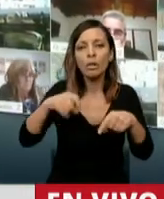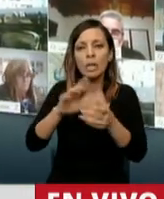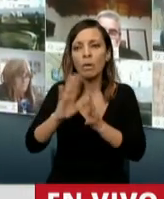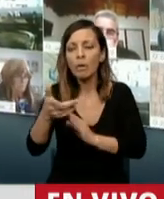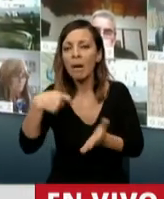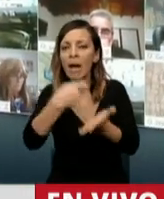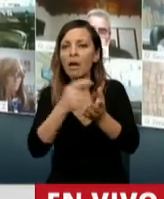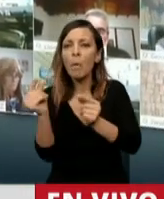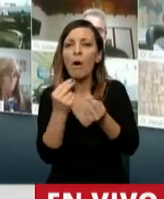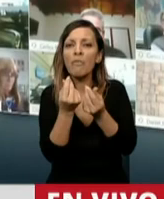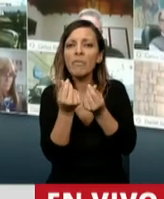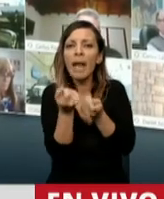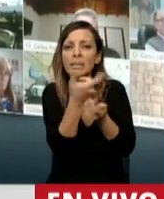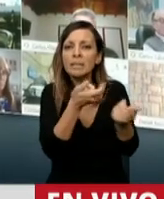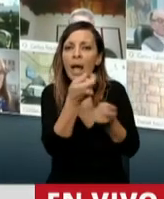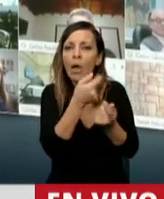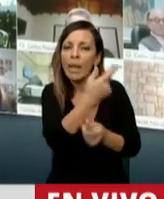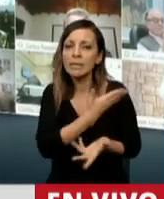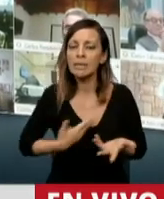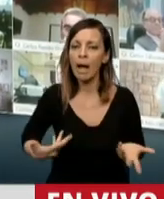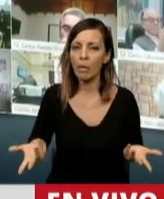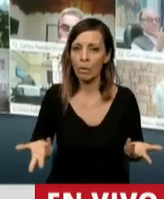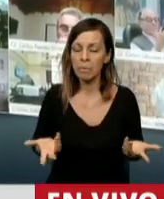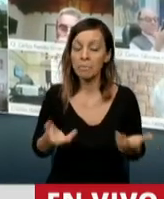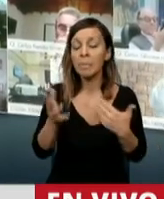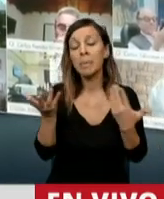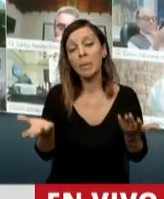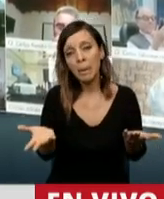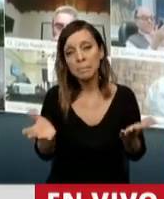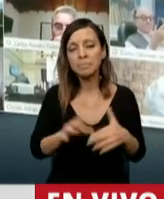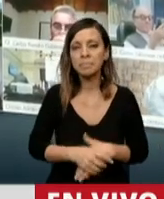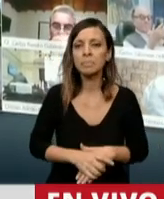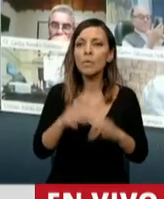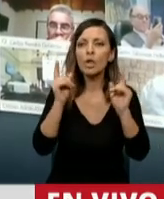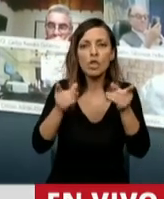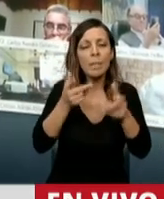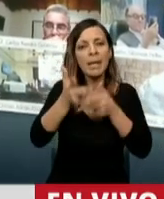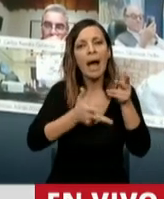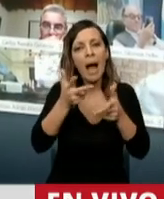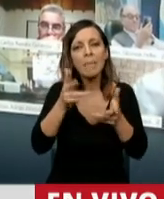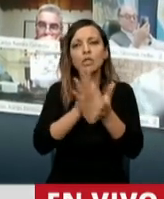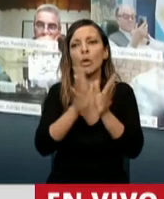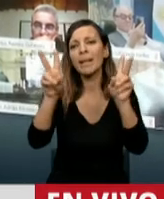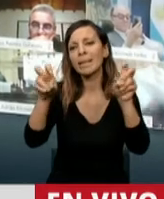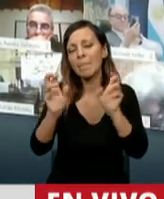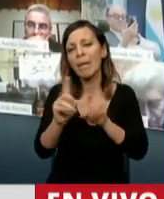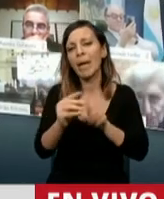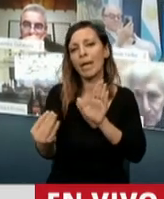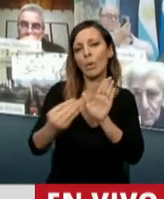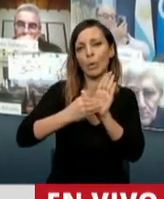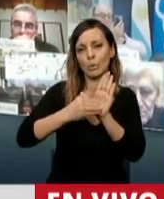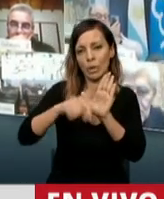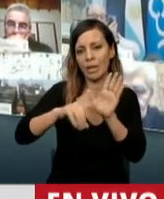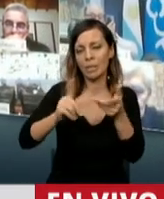y crónicamente deficitario. Pero, por supuesto, señor presidente, también me estoy refiriendo a la inclusión dentro